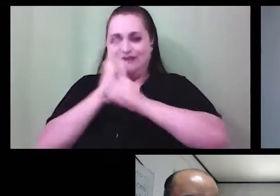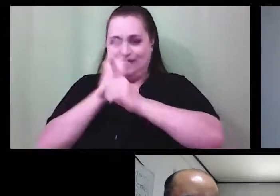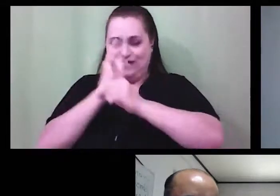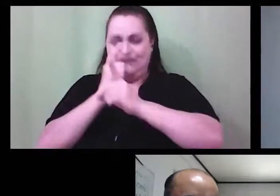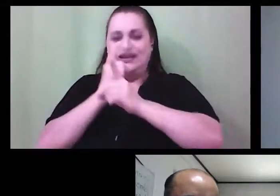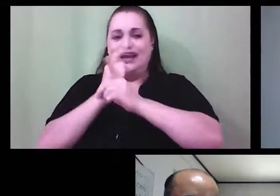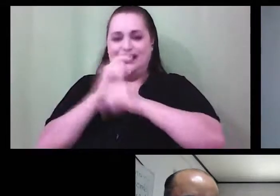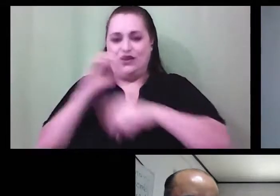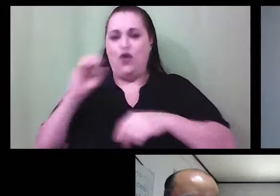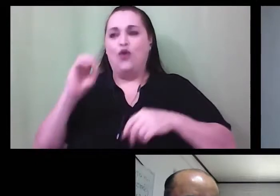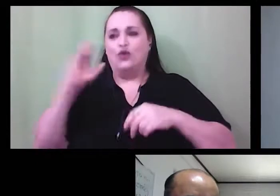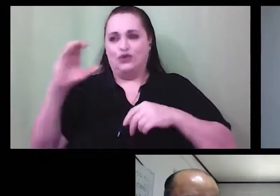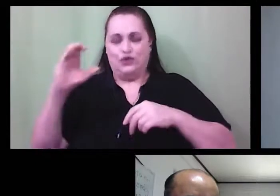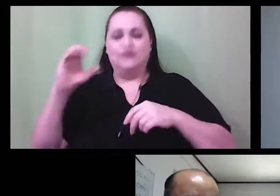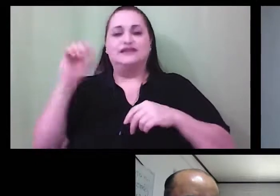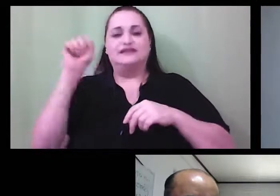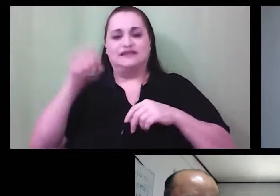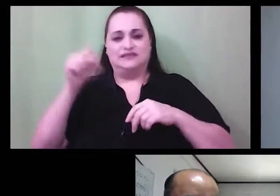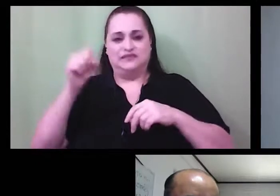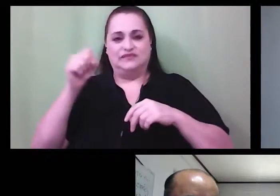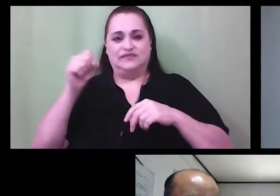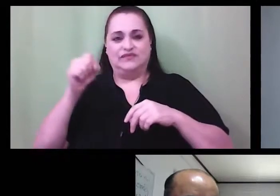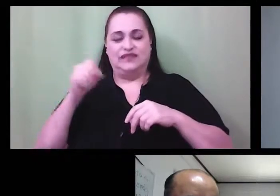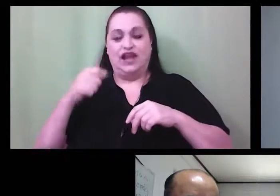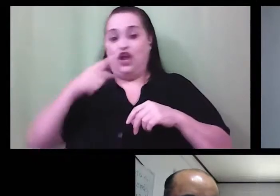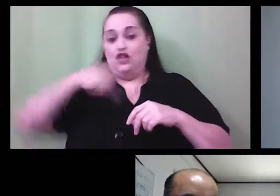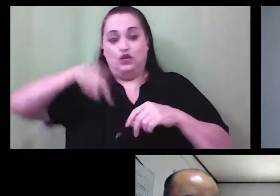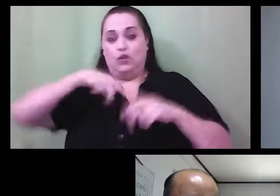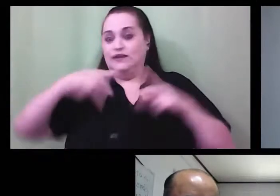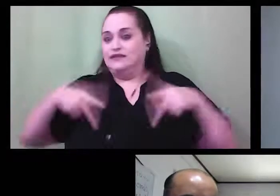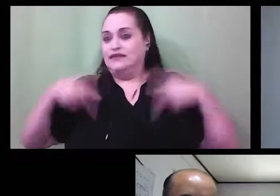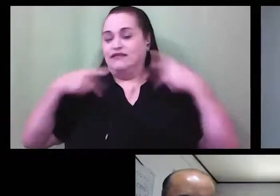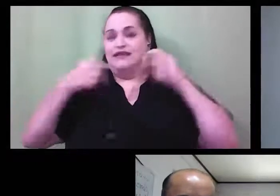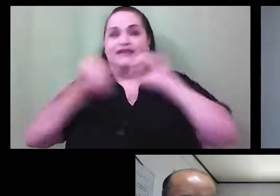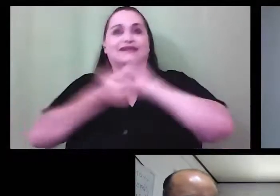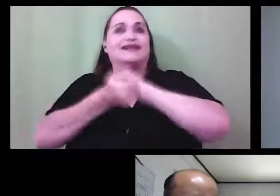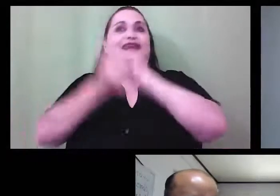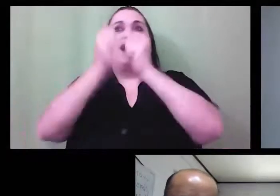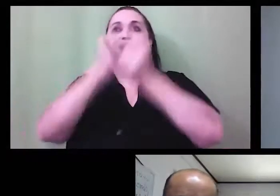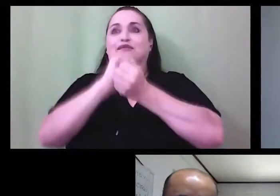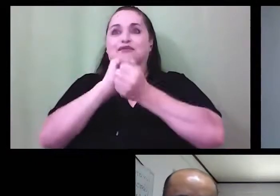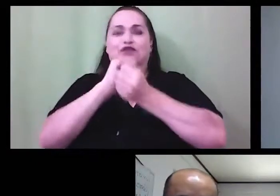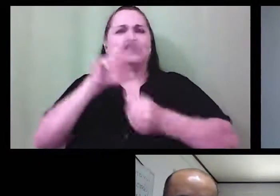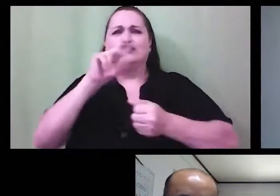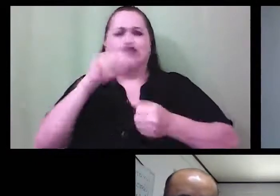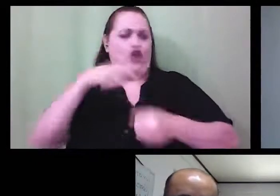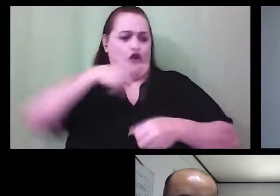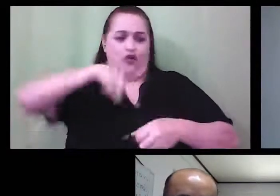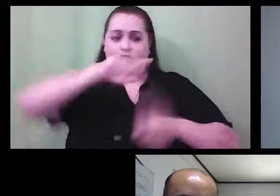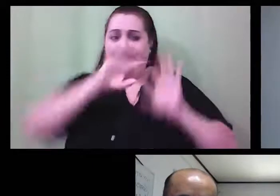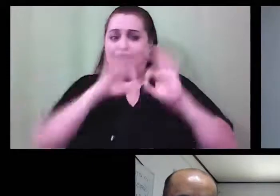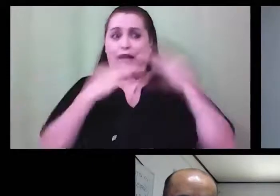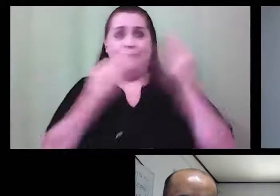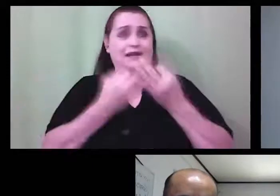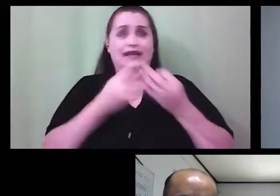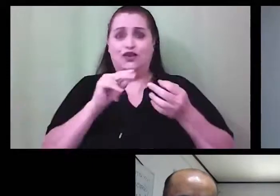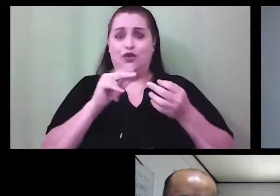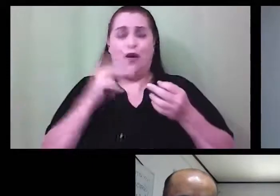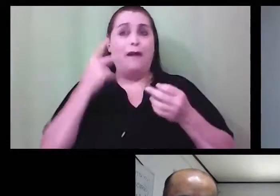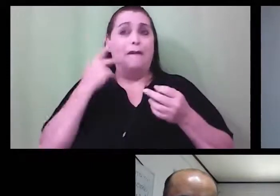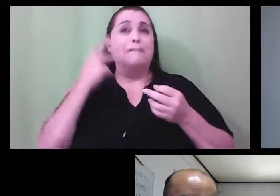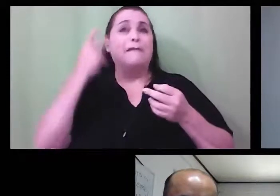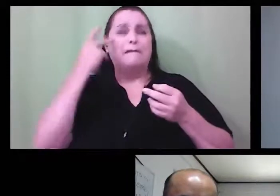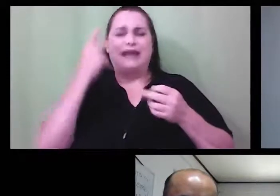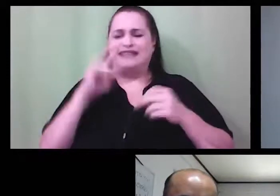exactamente, en octubre, nuestra vida cambió, o sea, y no la de nosotros, porque creo que los papás somos